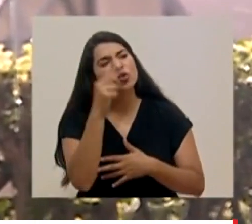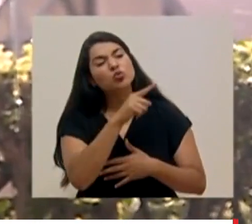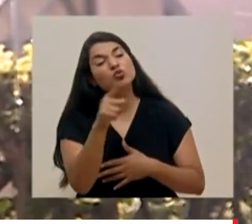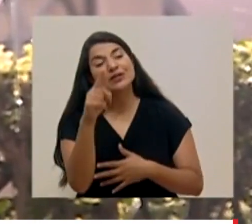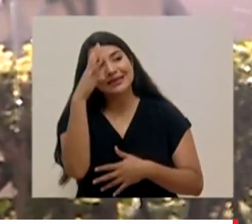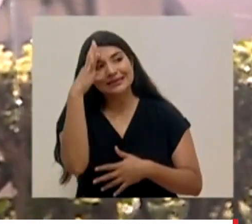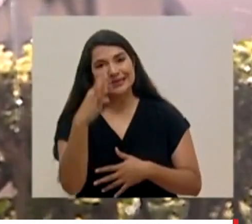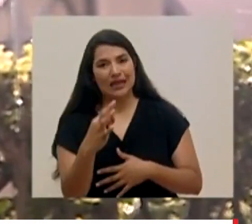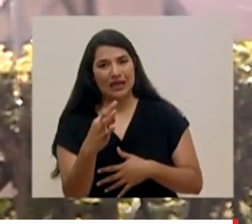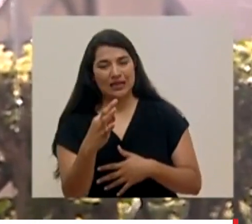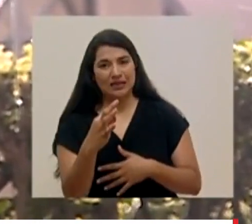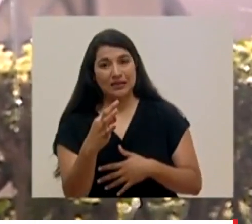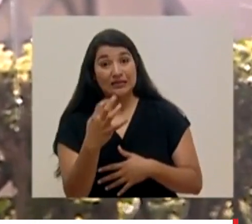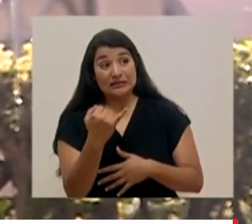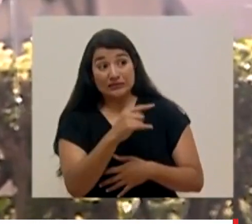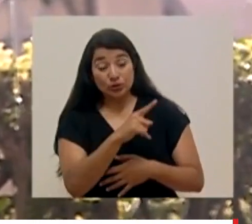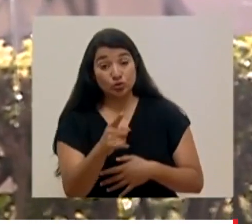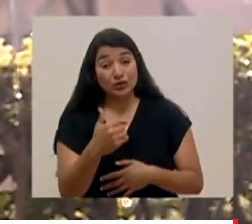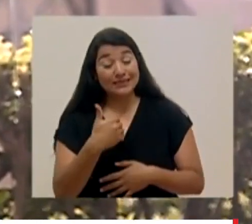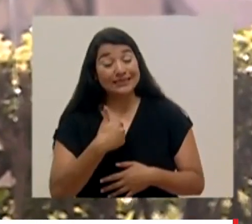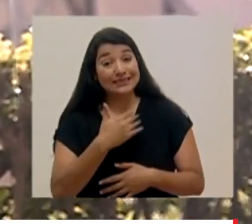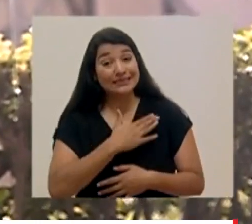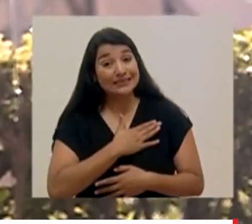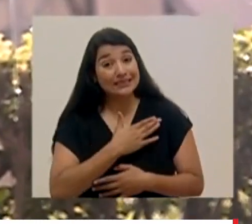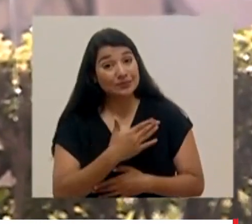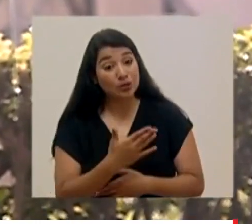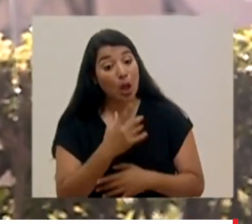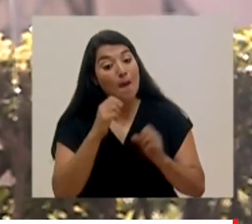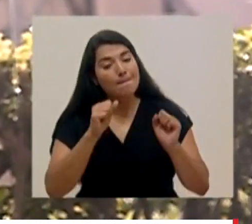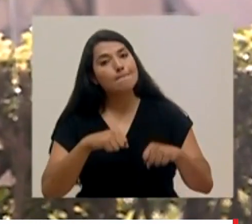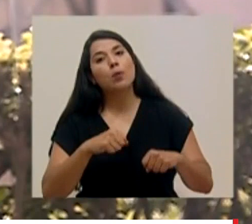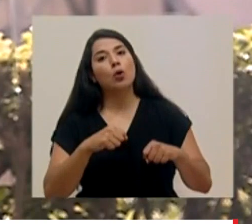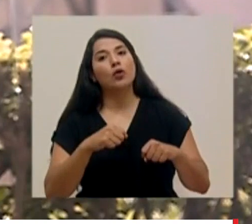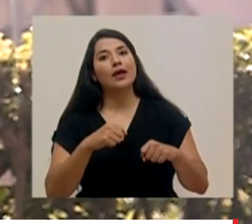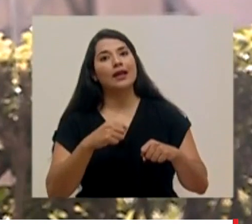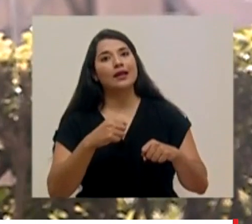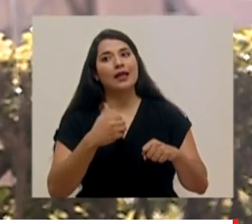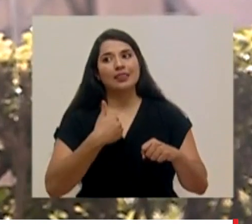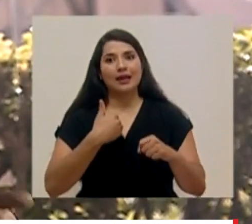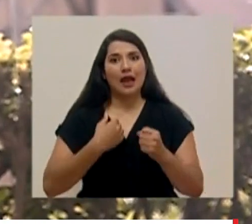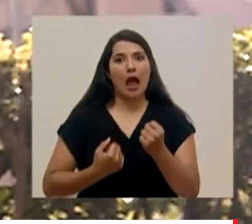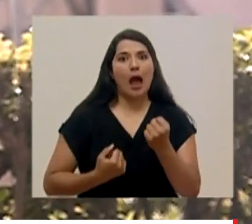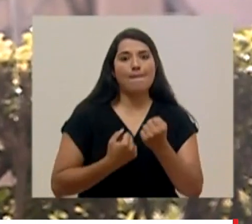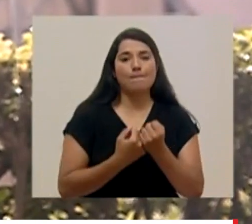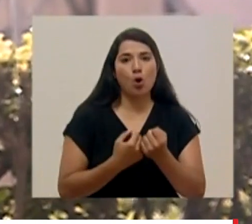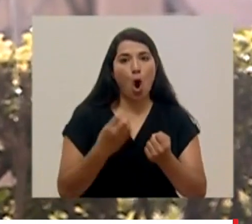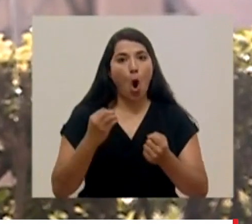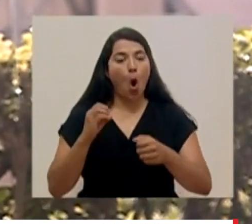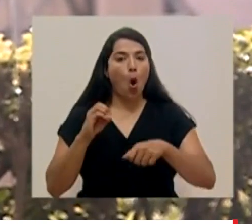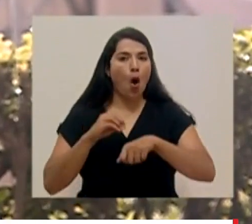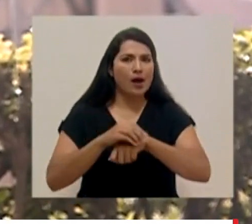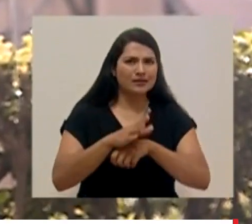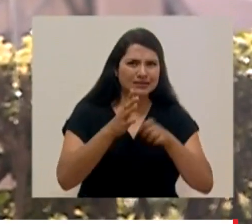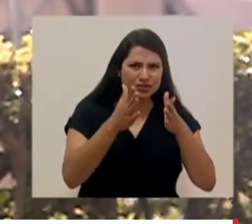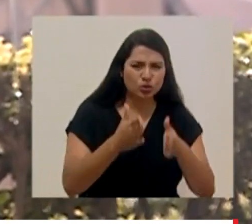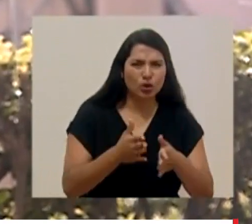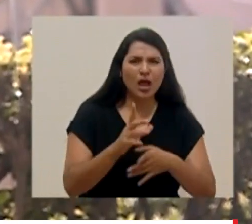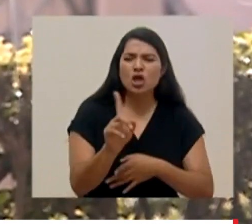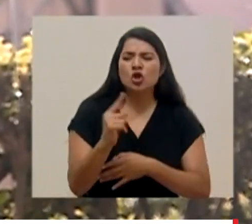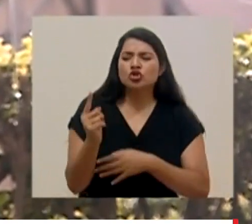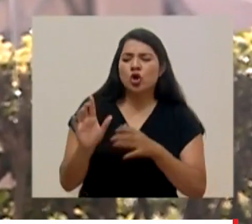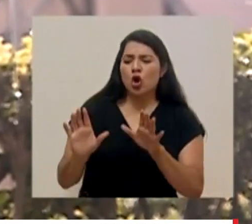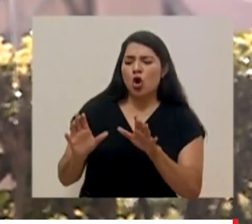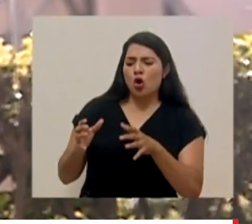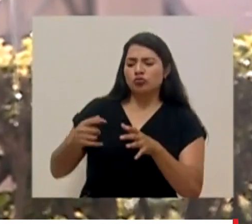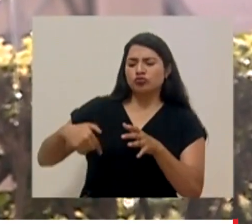ustedes? Si están dispuestos a recibir apoyo, asesoría, más allá del comité gubernamental en este momento de